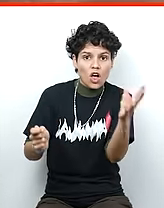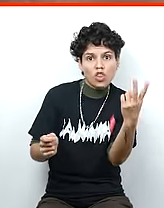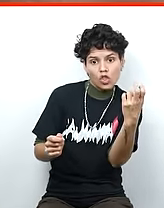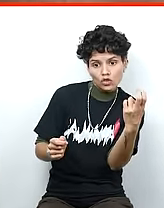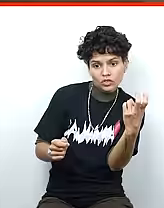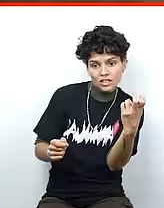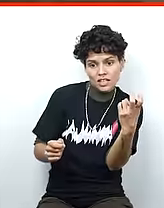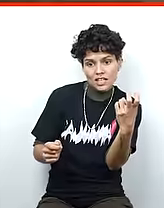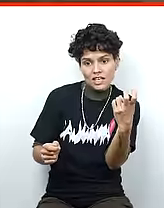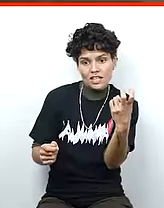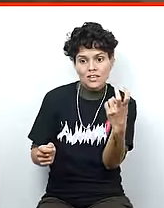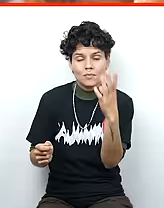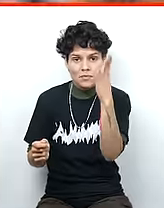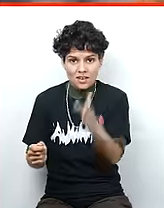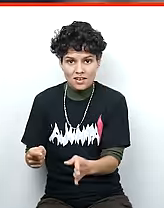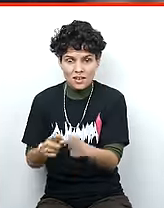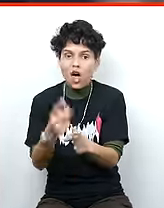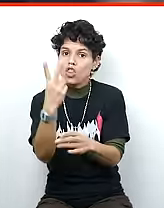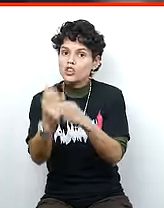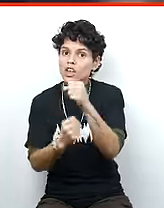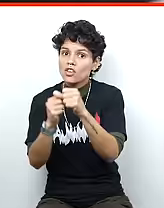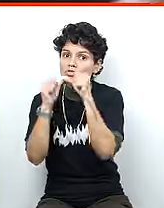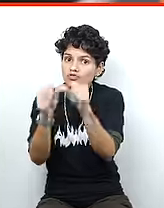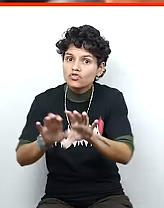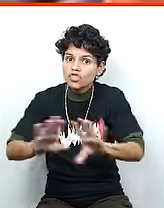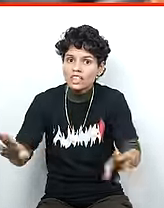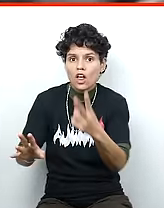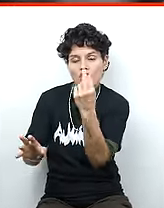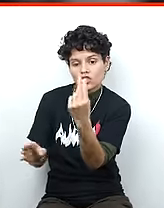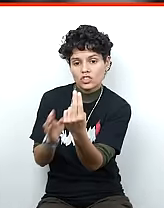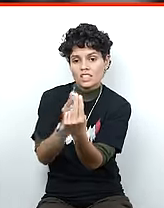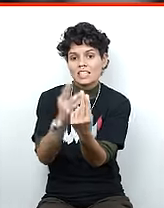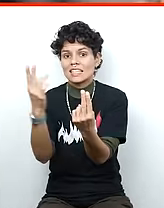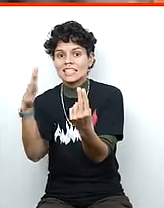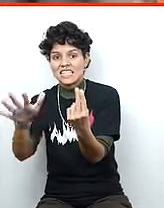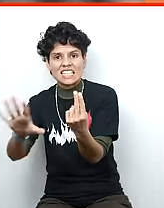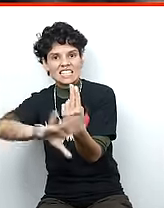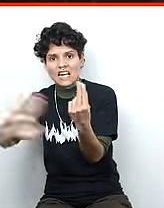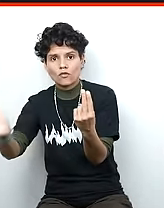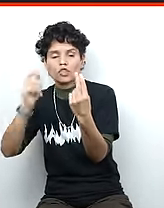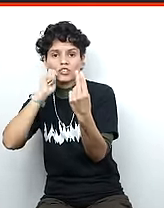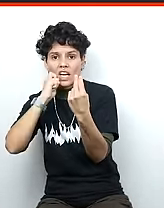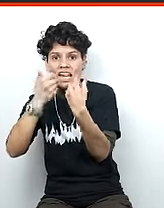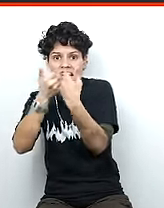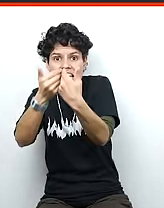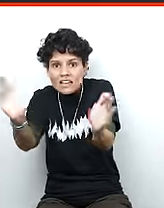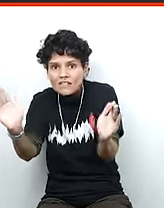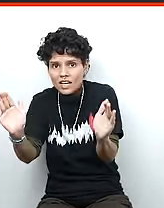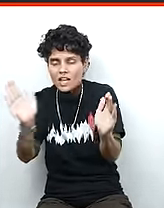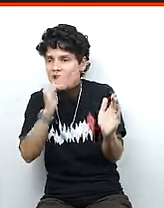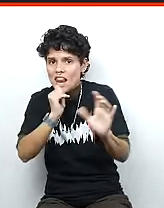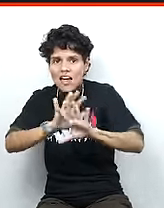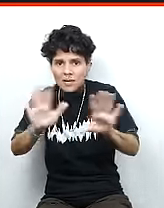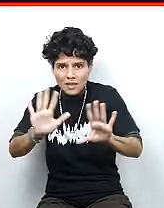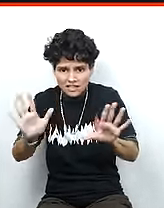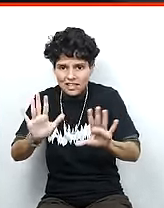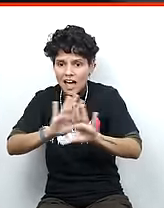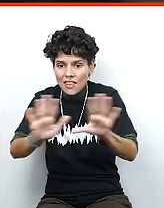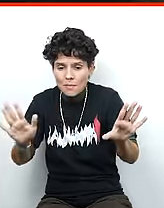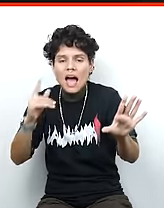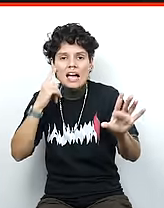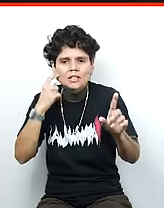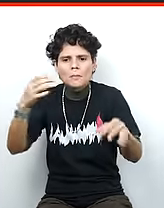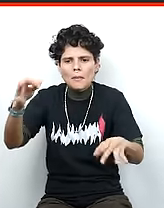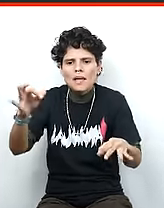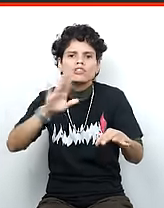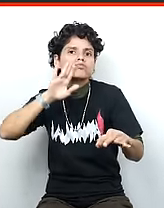se terminaba el 12, entonces imagínate, se me terminaba la probatoria, terminaba mi caso y ahí quedaba finalmente libre. Ya no tenía más casos, no podía hacer nada y